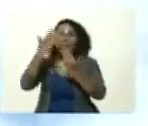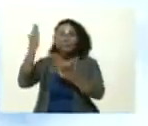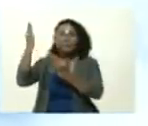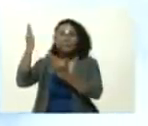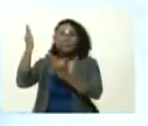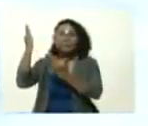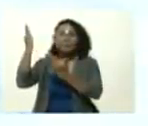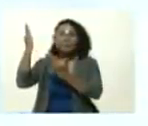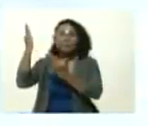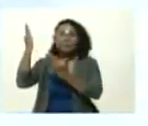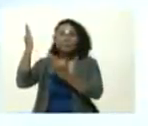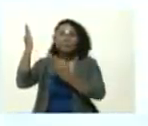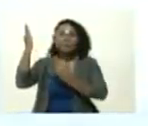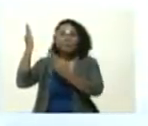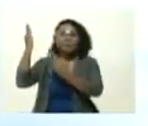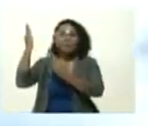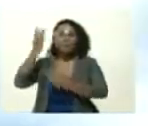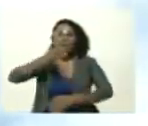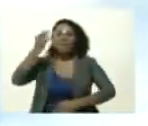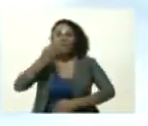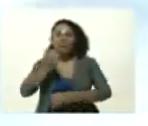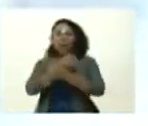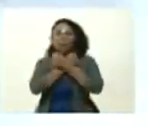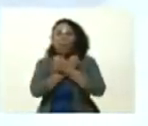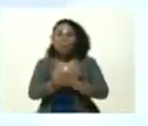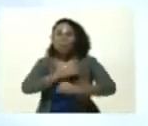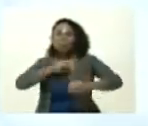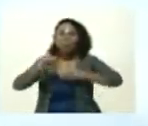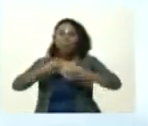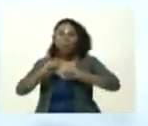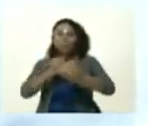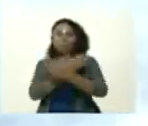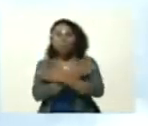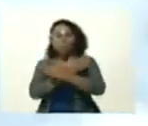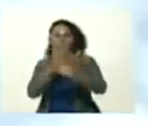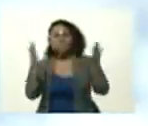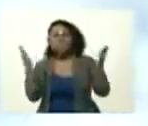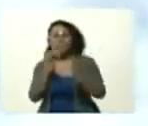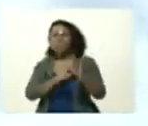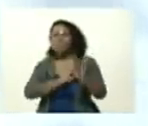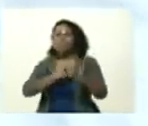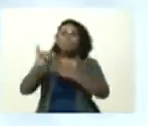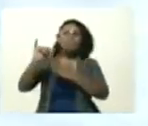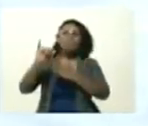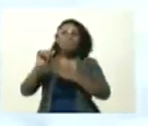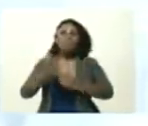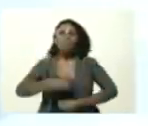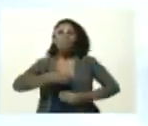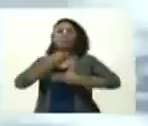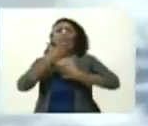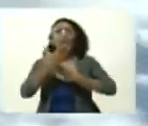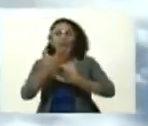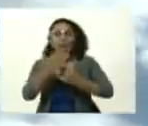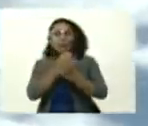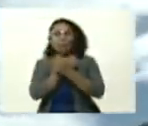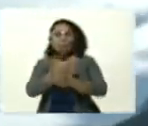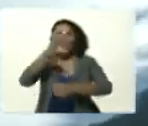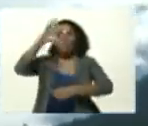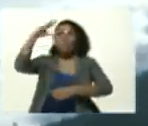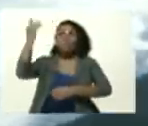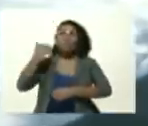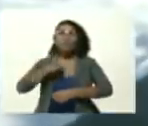imagen de la verdad, del amor en acción, de la solidaridad como máxima expresión del amor de Dios en